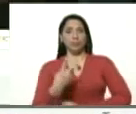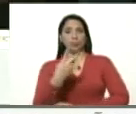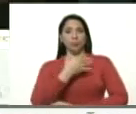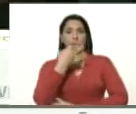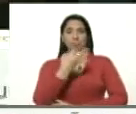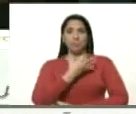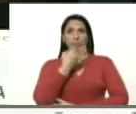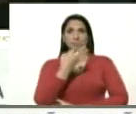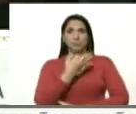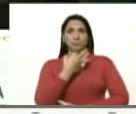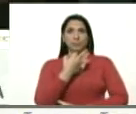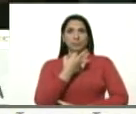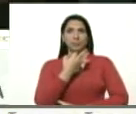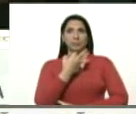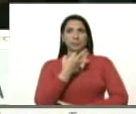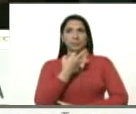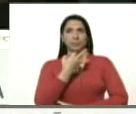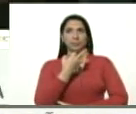2 de la tarde.